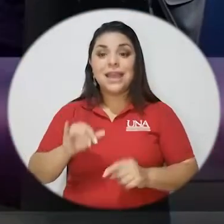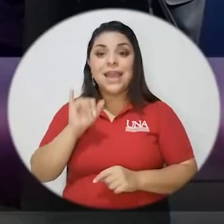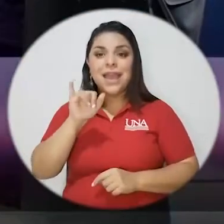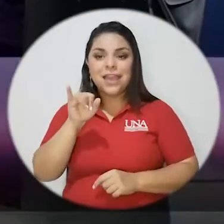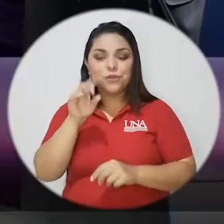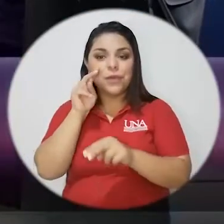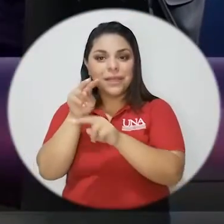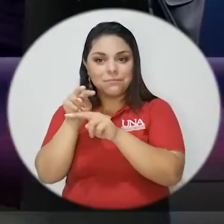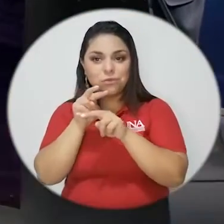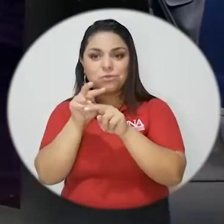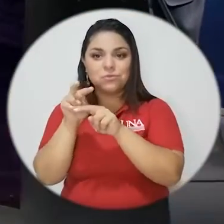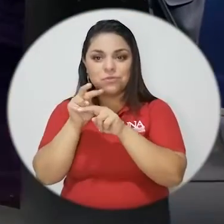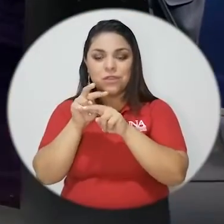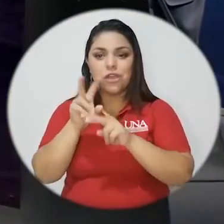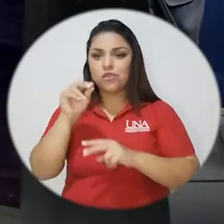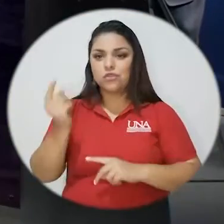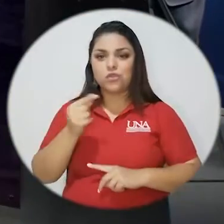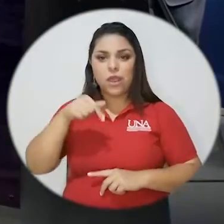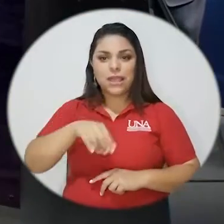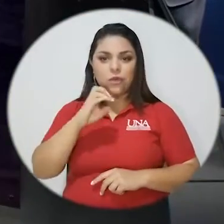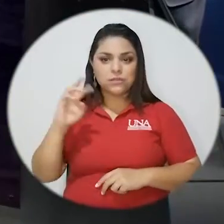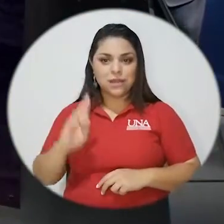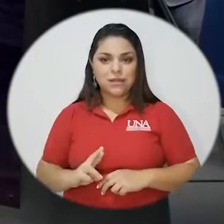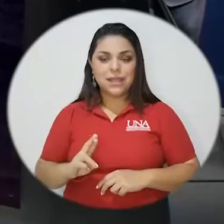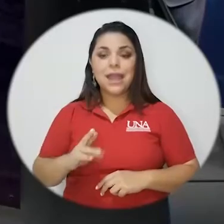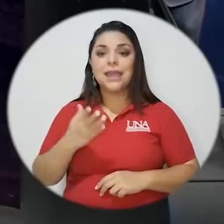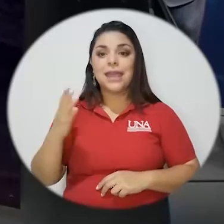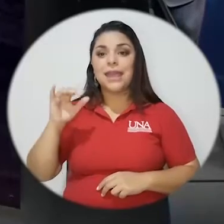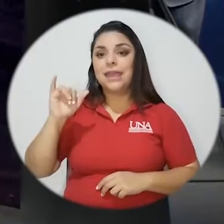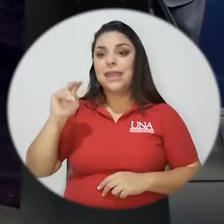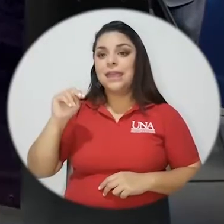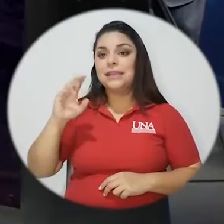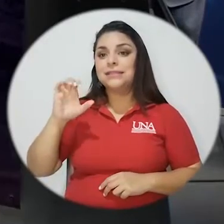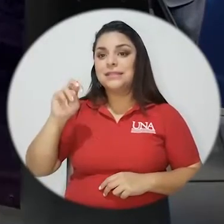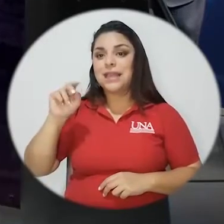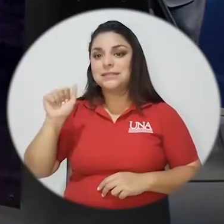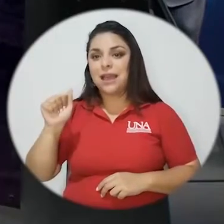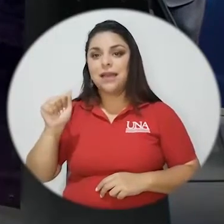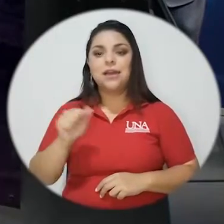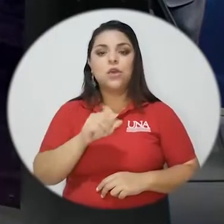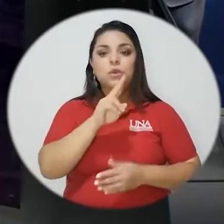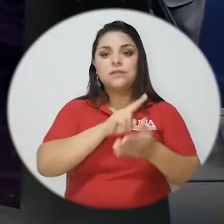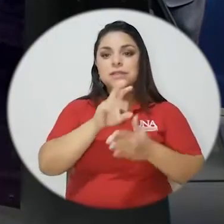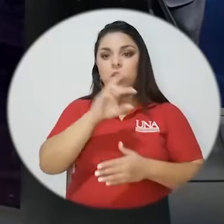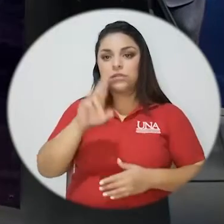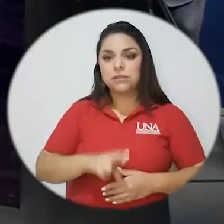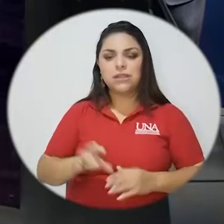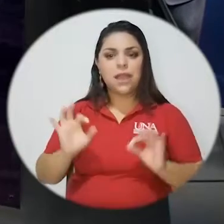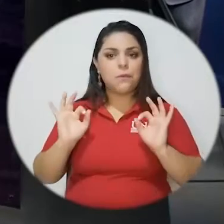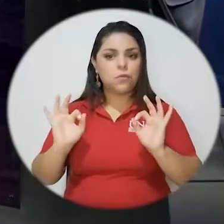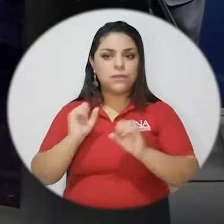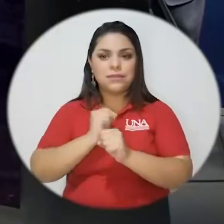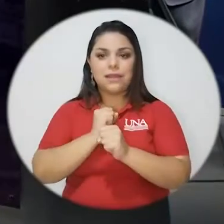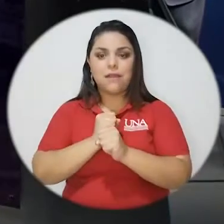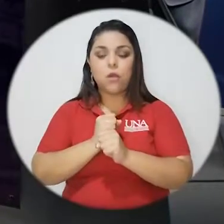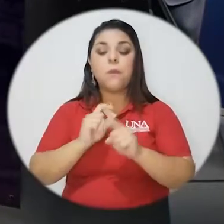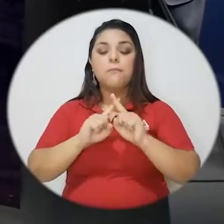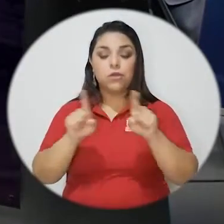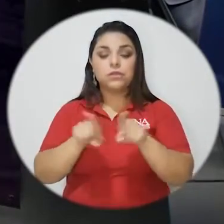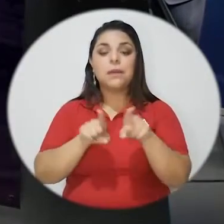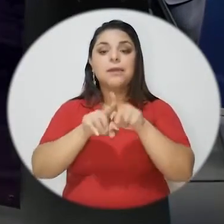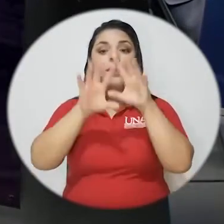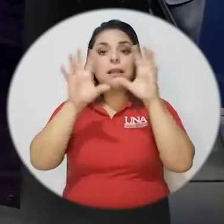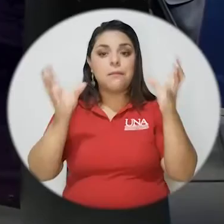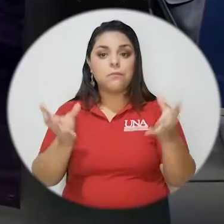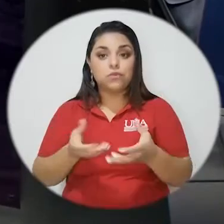entonces esto hay que estarlo monitoreando. Claro. No solamente en Costa Rica, que lo está haciendo muy bien el INCIENSA y la Universidad de Costa Rica, sino en todo el mundo. En